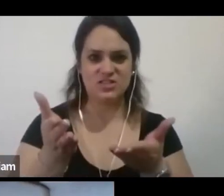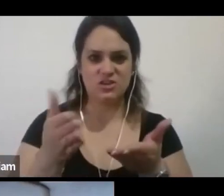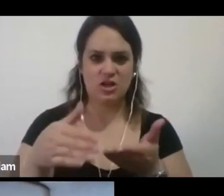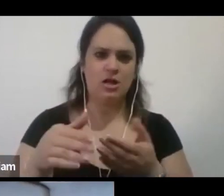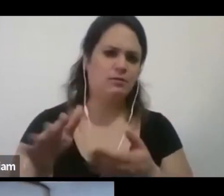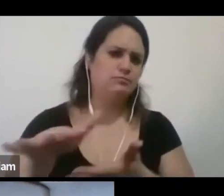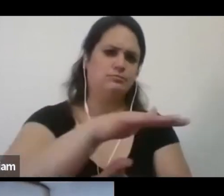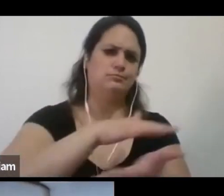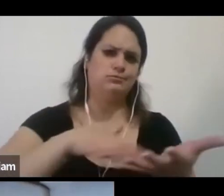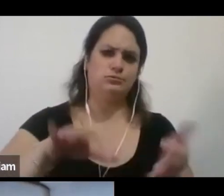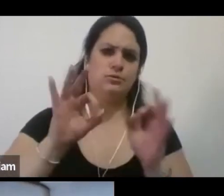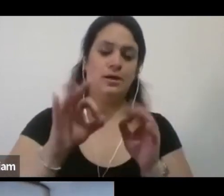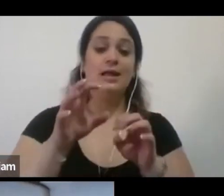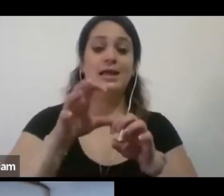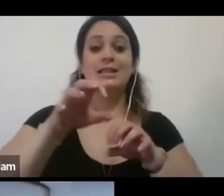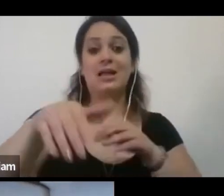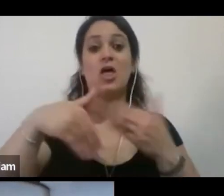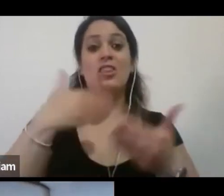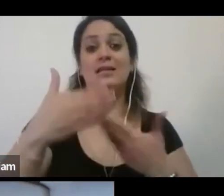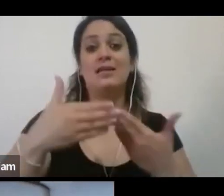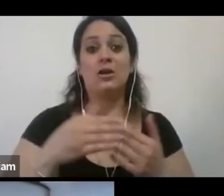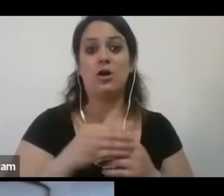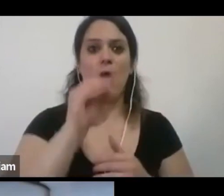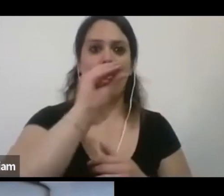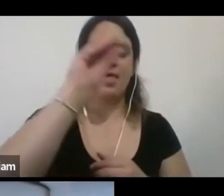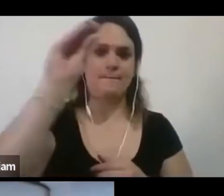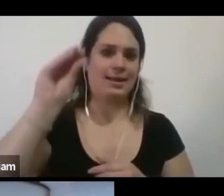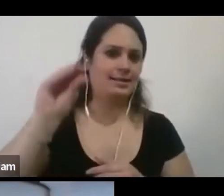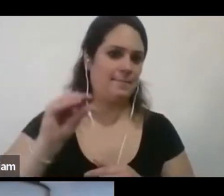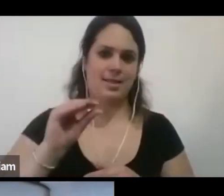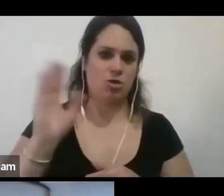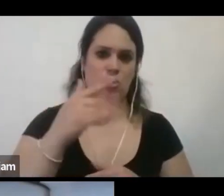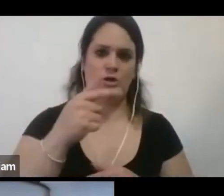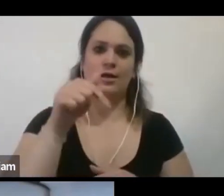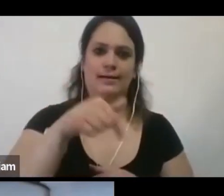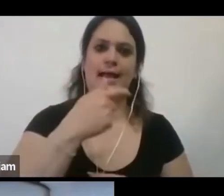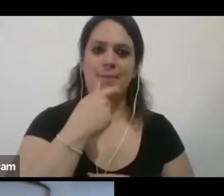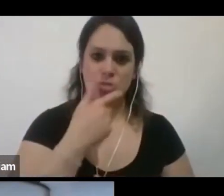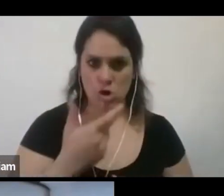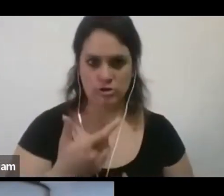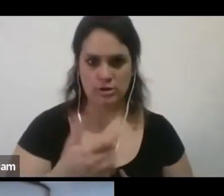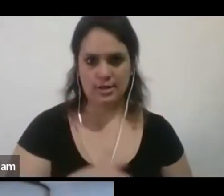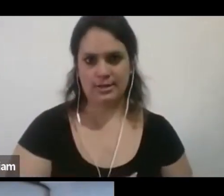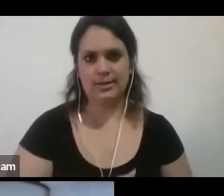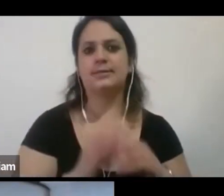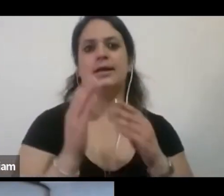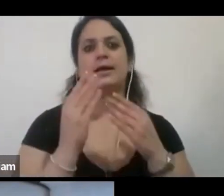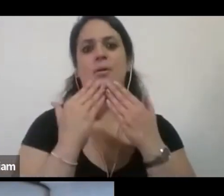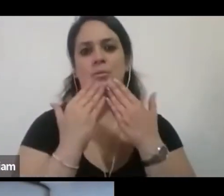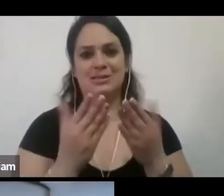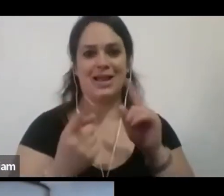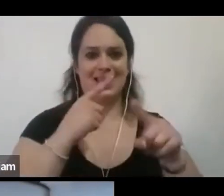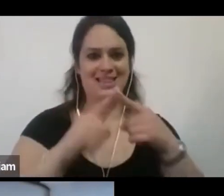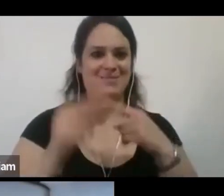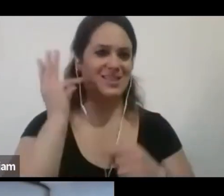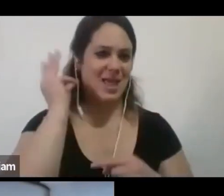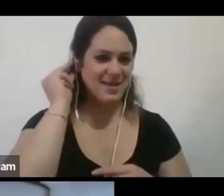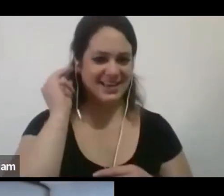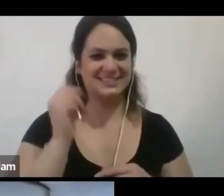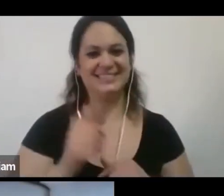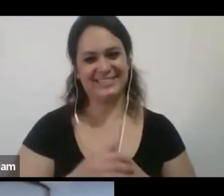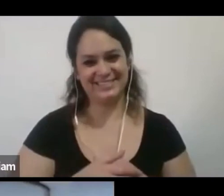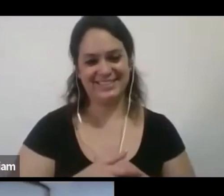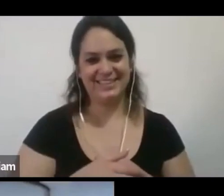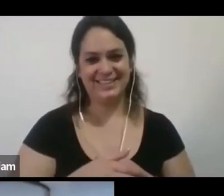comunidad, y estos centros de desarrollo están en todos los departamentos de la provincia de Mendoza. Agradecer también a Marian, nuevamente, que